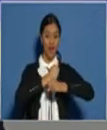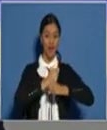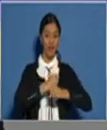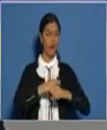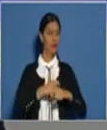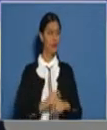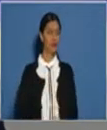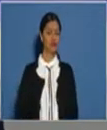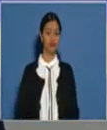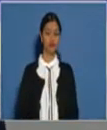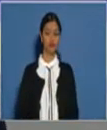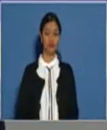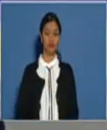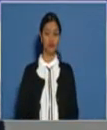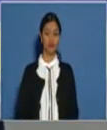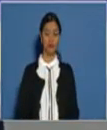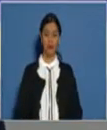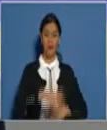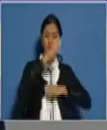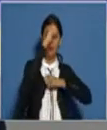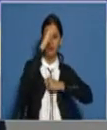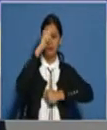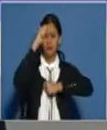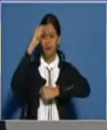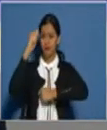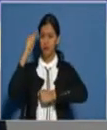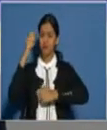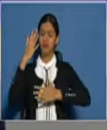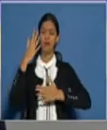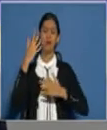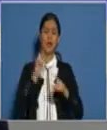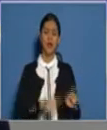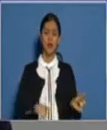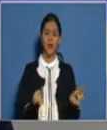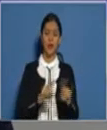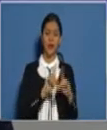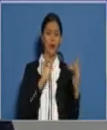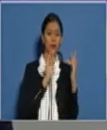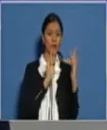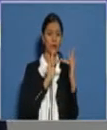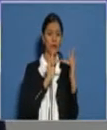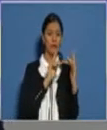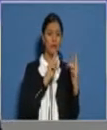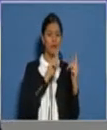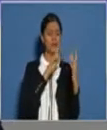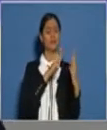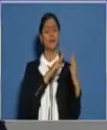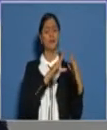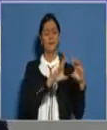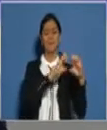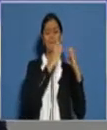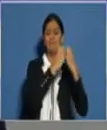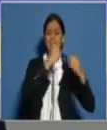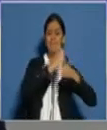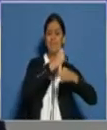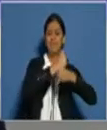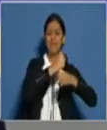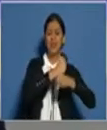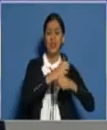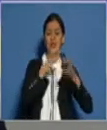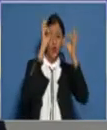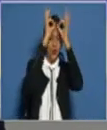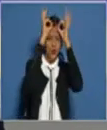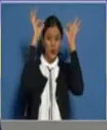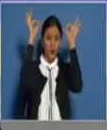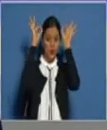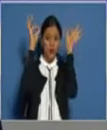obviar hacer ese reconocimiento y hacer contacto con ese primer frente de batalla que son los médicos. Vamos